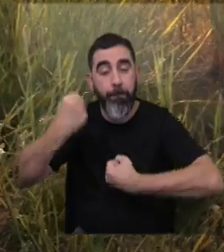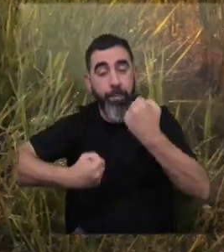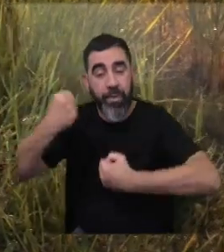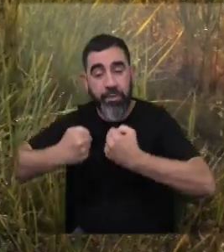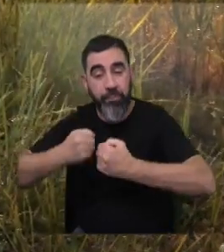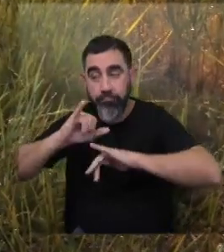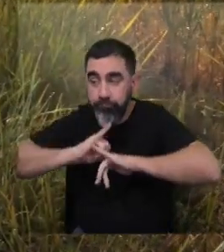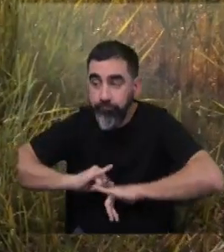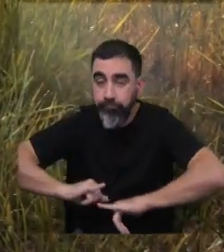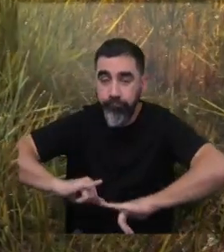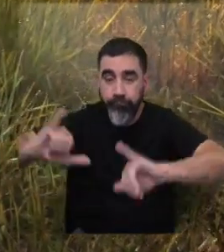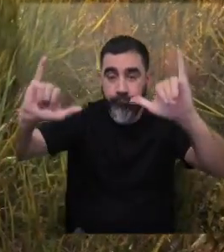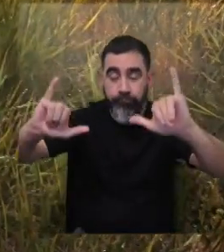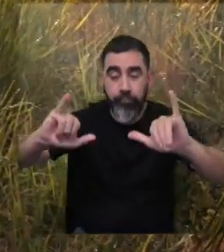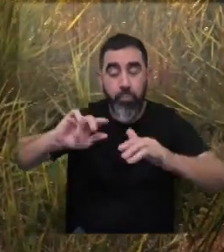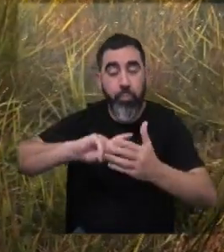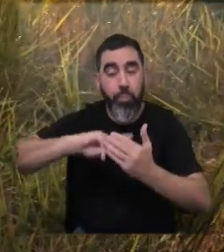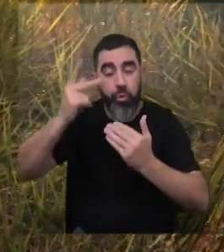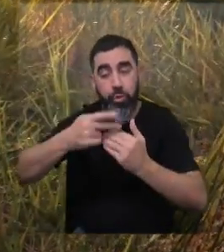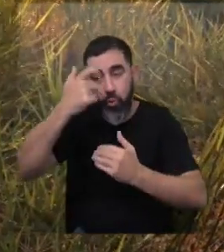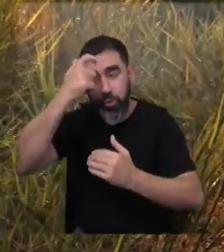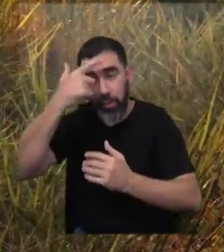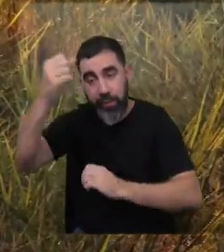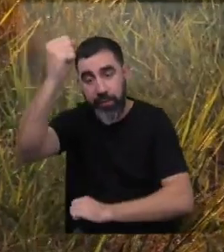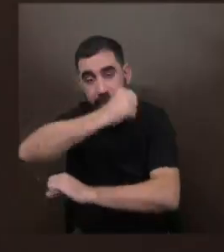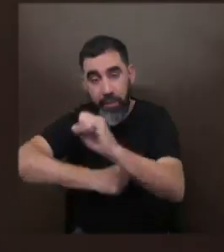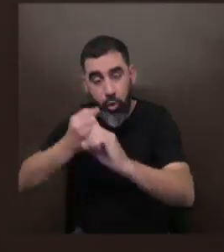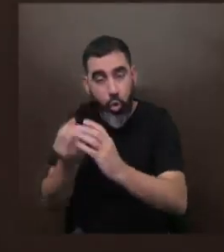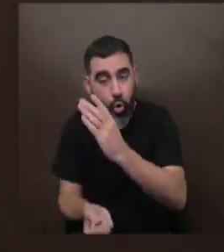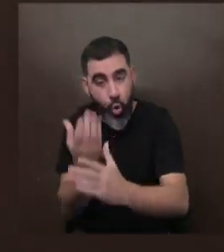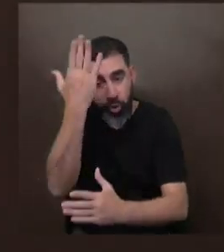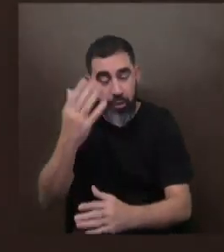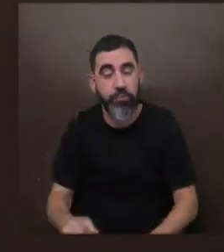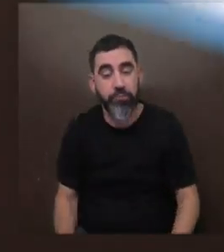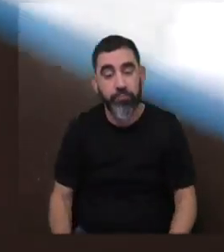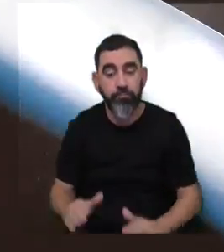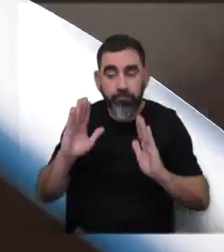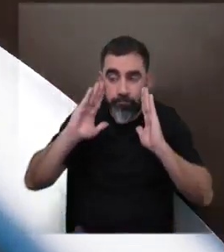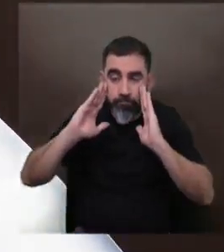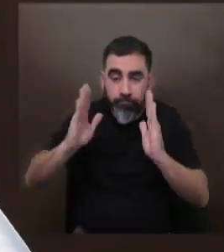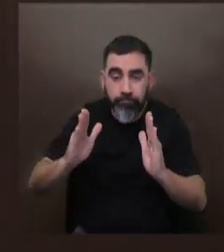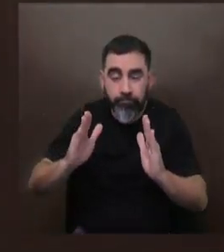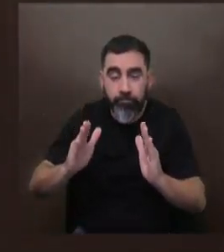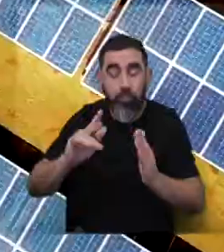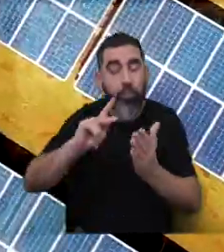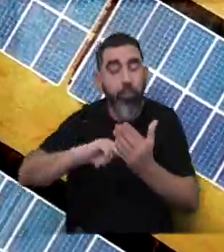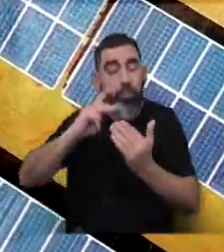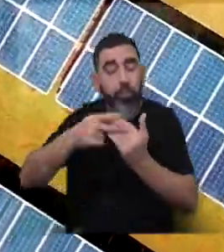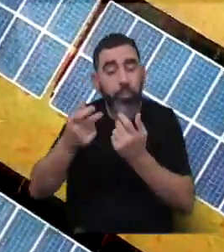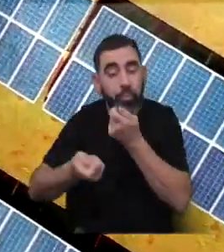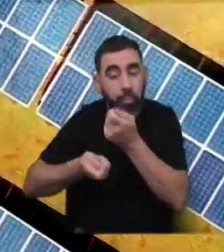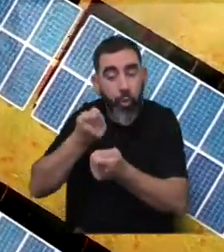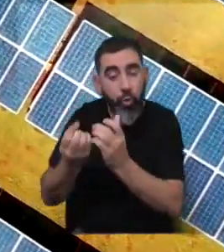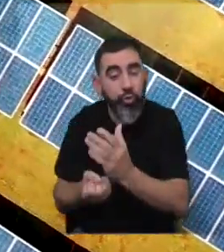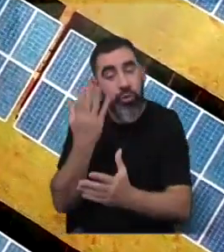la promoción conjunta de proyectos de ciencia, tecnología e innovación, estará centrada en generar proyectos que tengan que